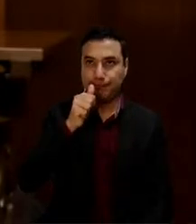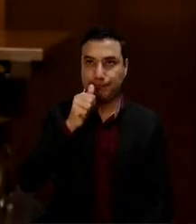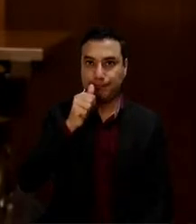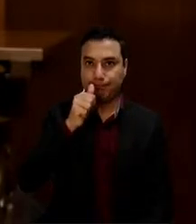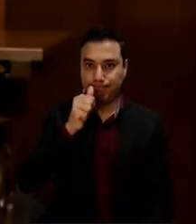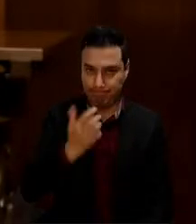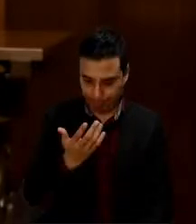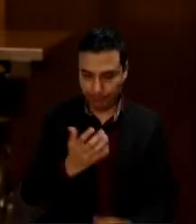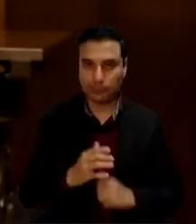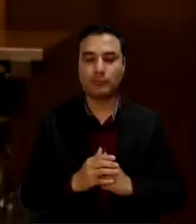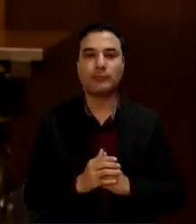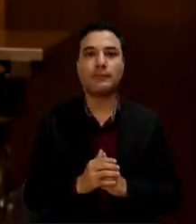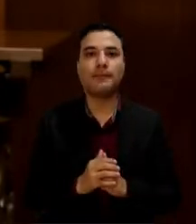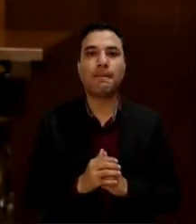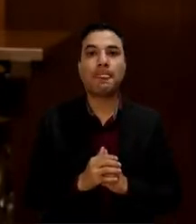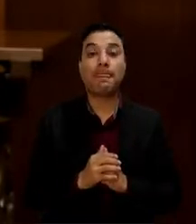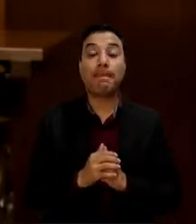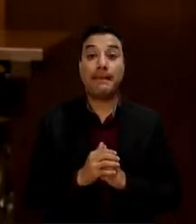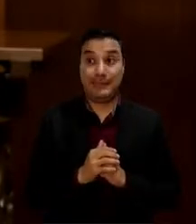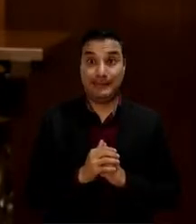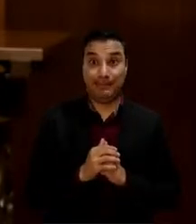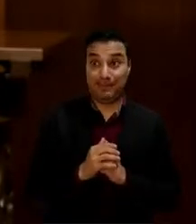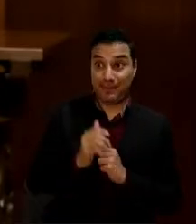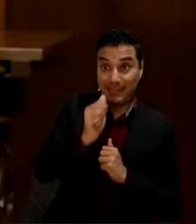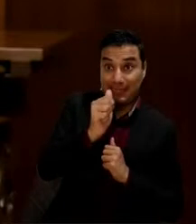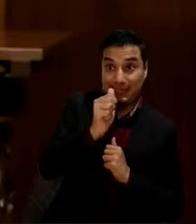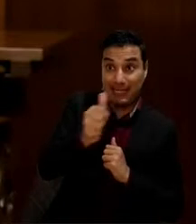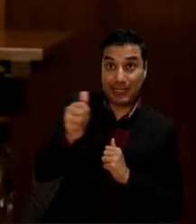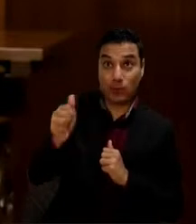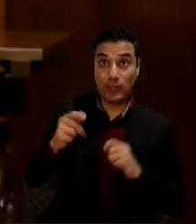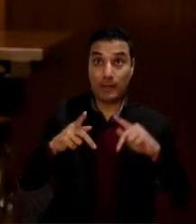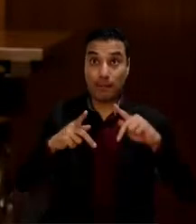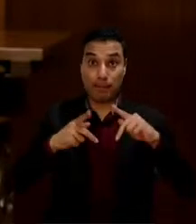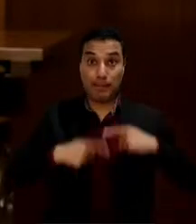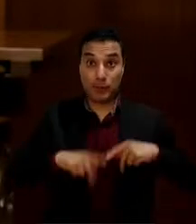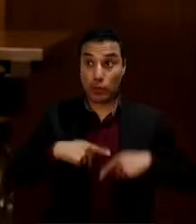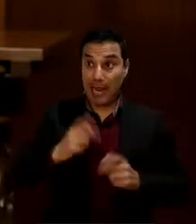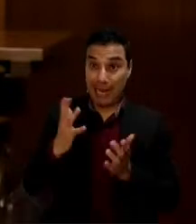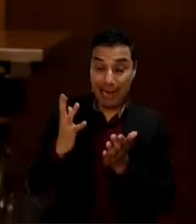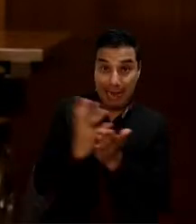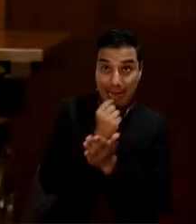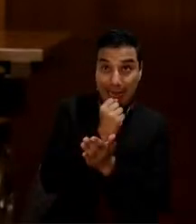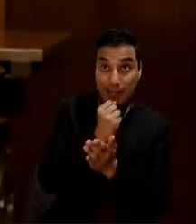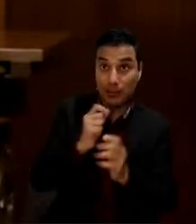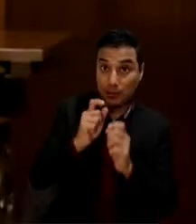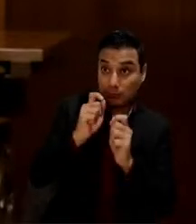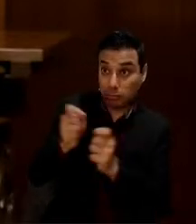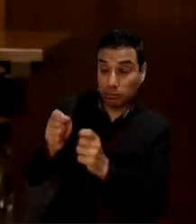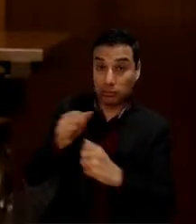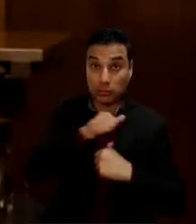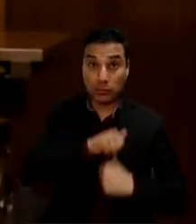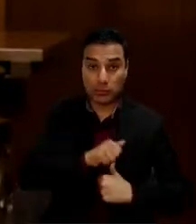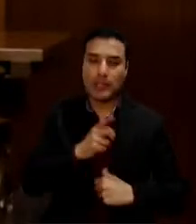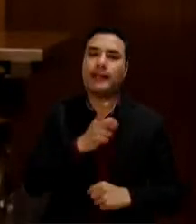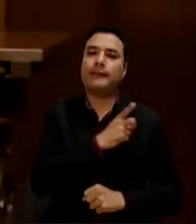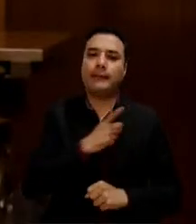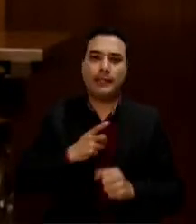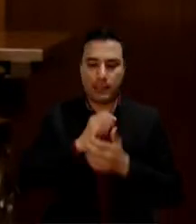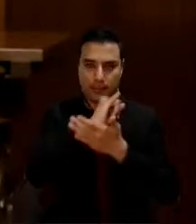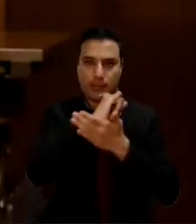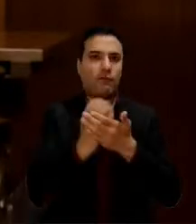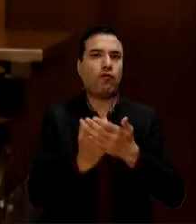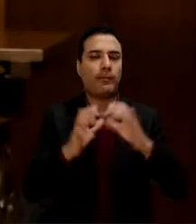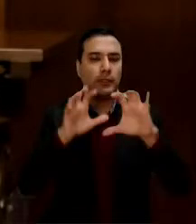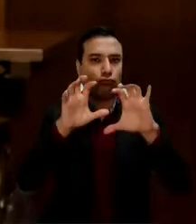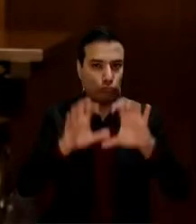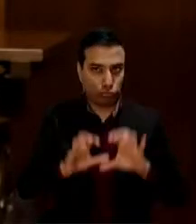un informe de cada representante electo resulta un ejercicio necesario para que las y los ciudadanos